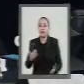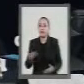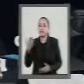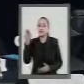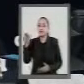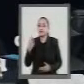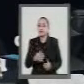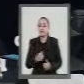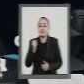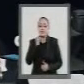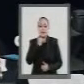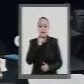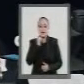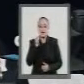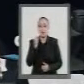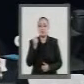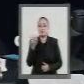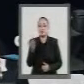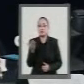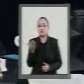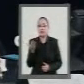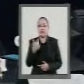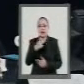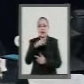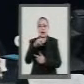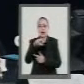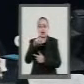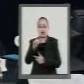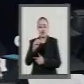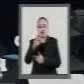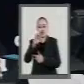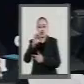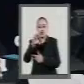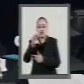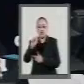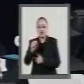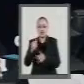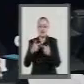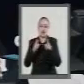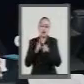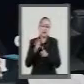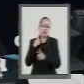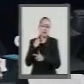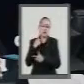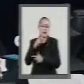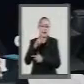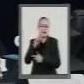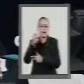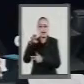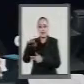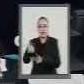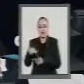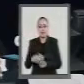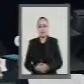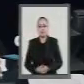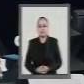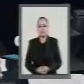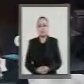el senador Gerardo Flores Ramírez, del Grupo Parlamentario del Partido Verde Ecologista de México.